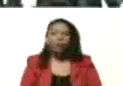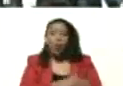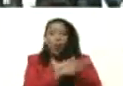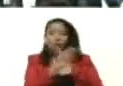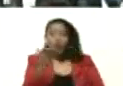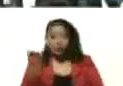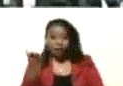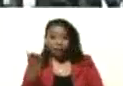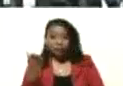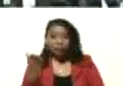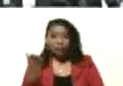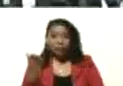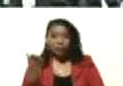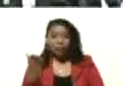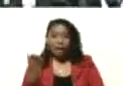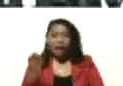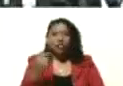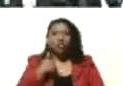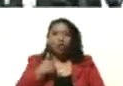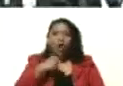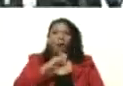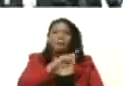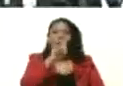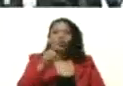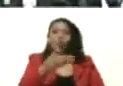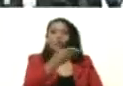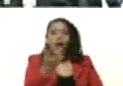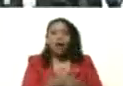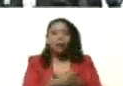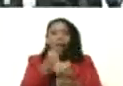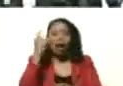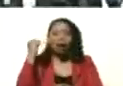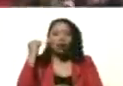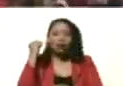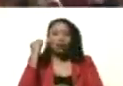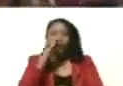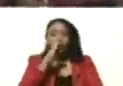han, le pregunto a los hermanos y hermanas de Barinas, ¿ustedes han jurado alguna vez?